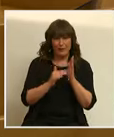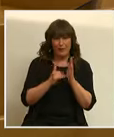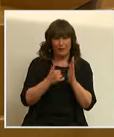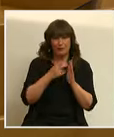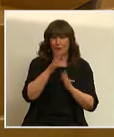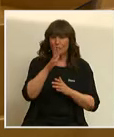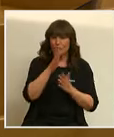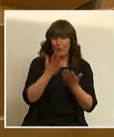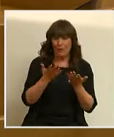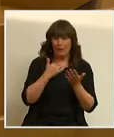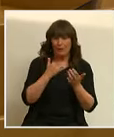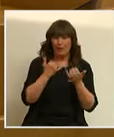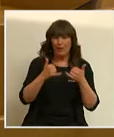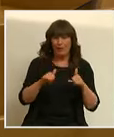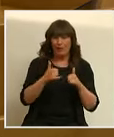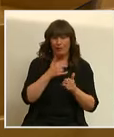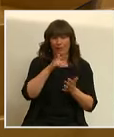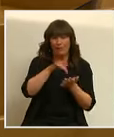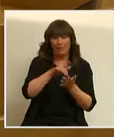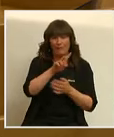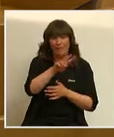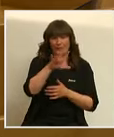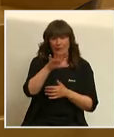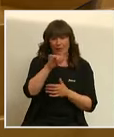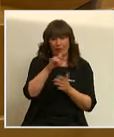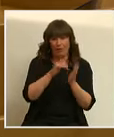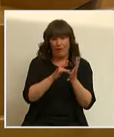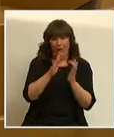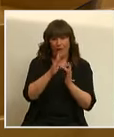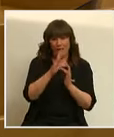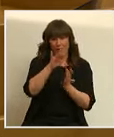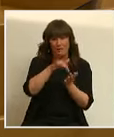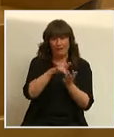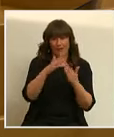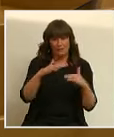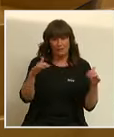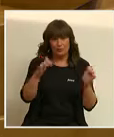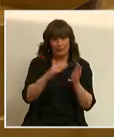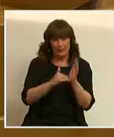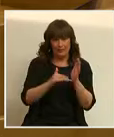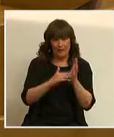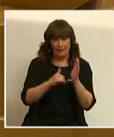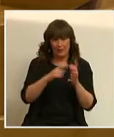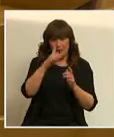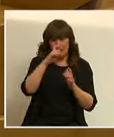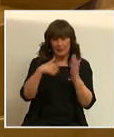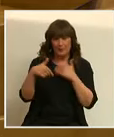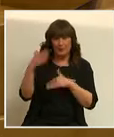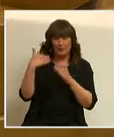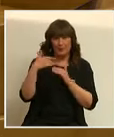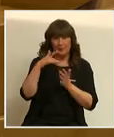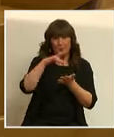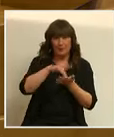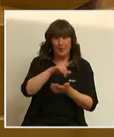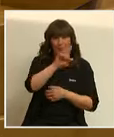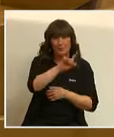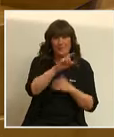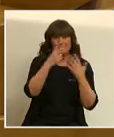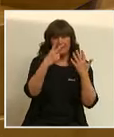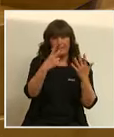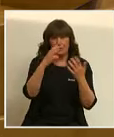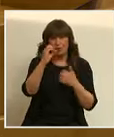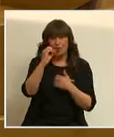de abril, Día de les Corts Valencianes. Recordamos los acontecimientos sucedidos tal día como hoy de